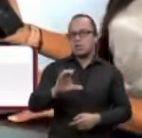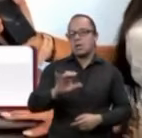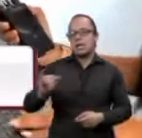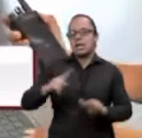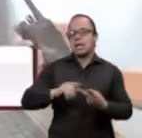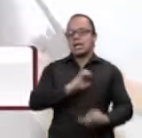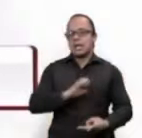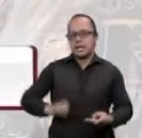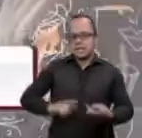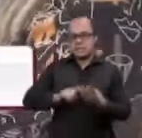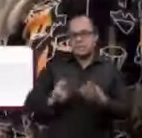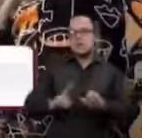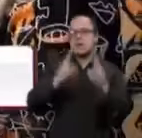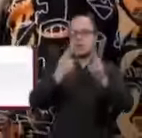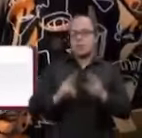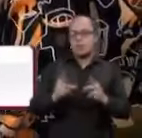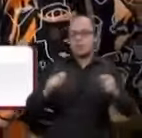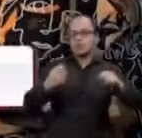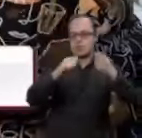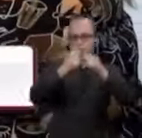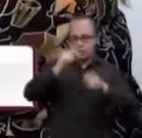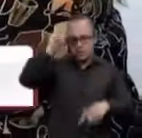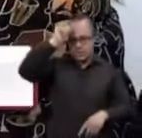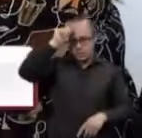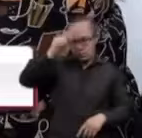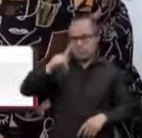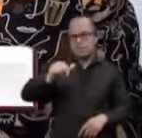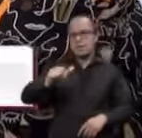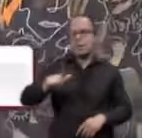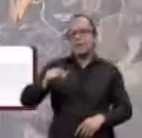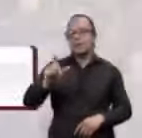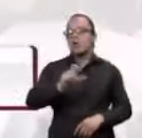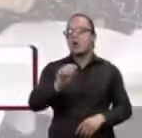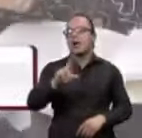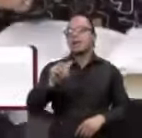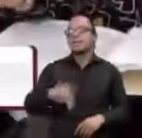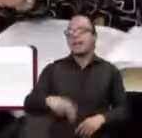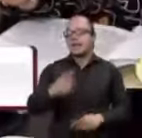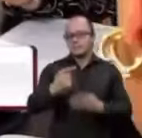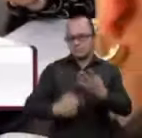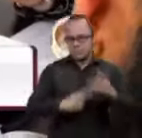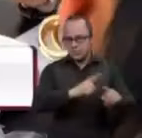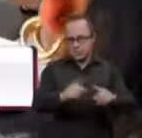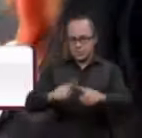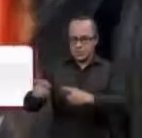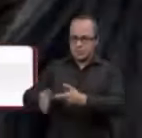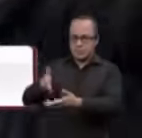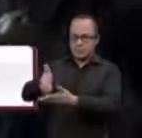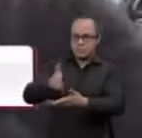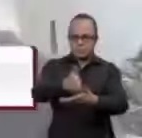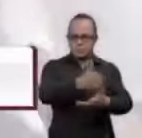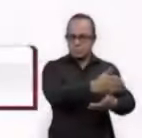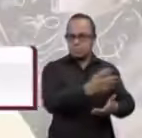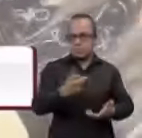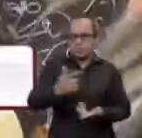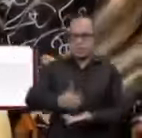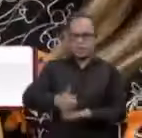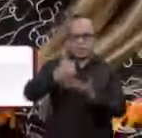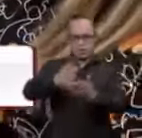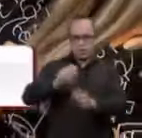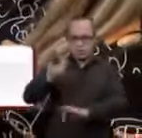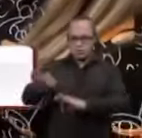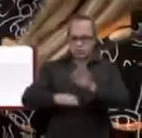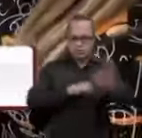Naucalpan, Nezahualcóyotl, Teotihuacán, Texcoco, Tlanepantla y Xonacatlán, y también será auxiliar de estos órganos